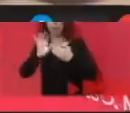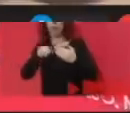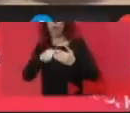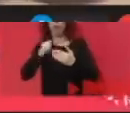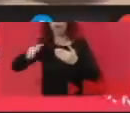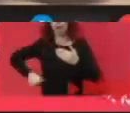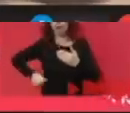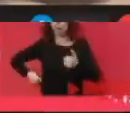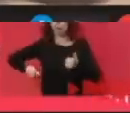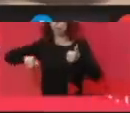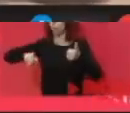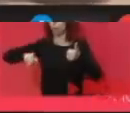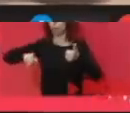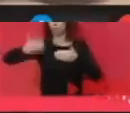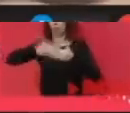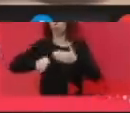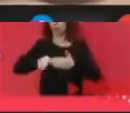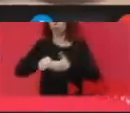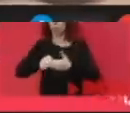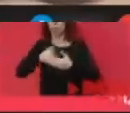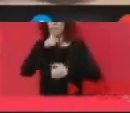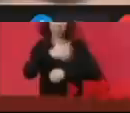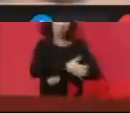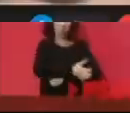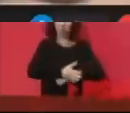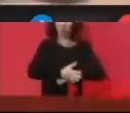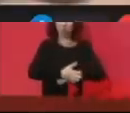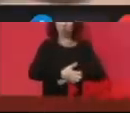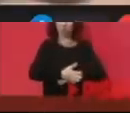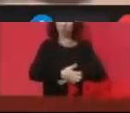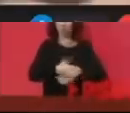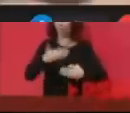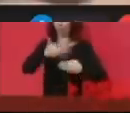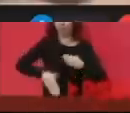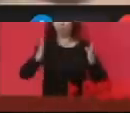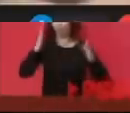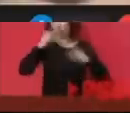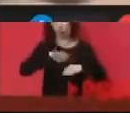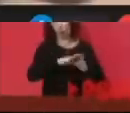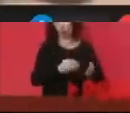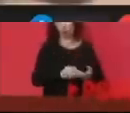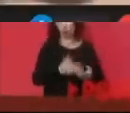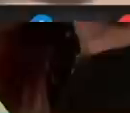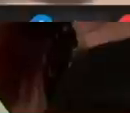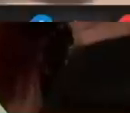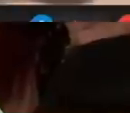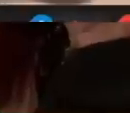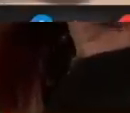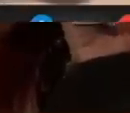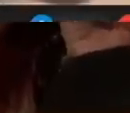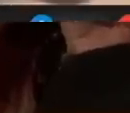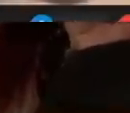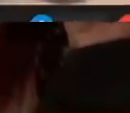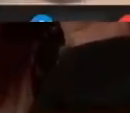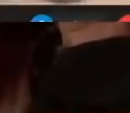Job, está también Álvarez, está también Pan Rodríguez, entre otros. Esto ya es que no es que le